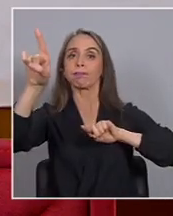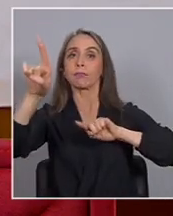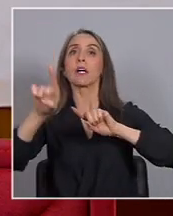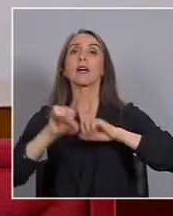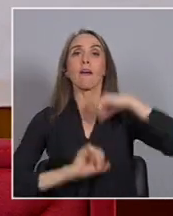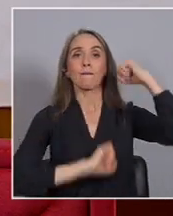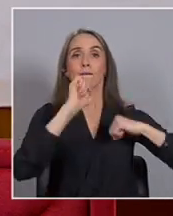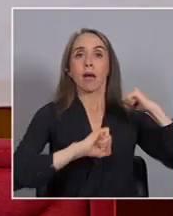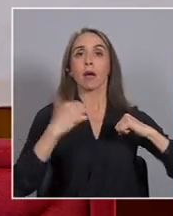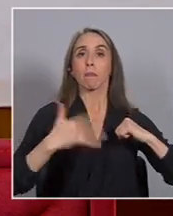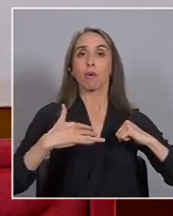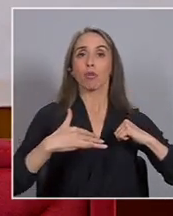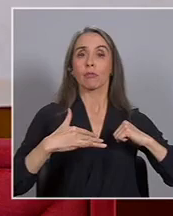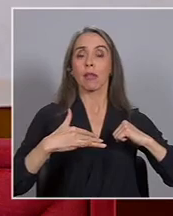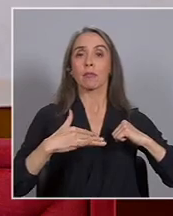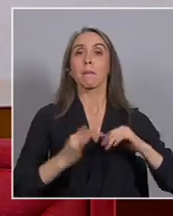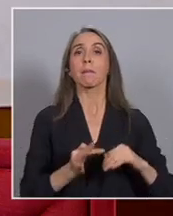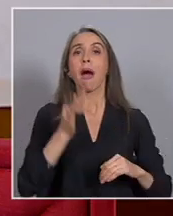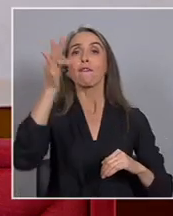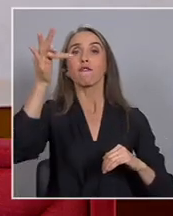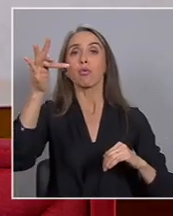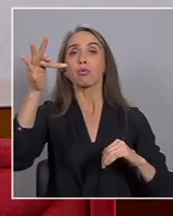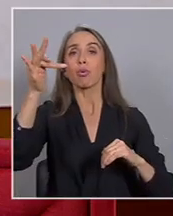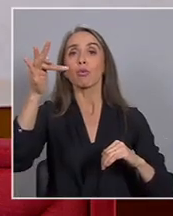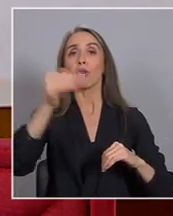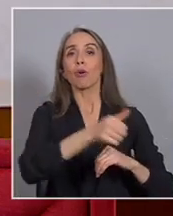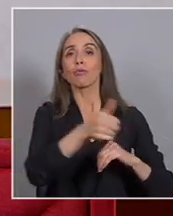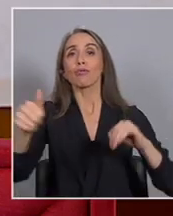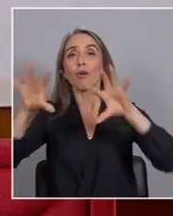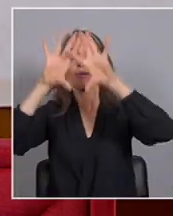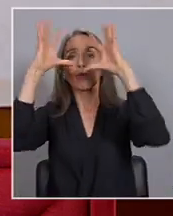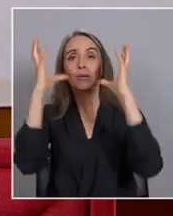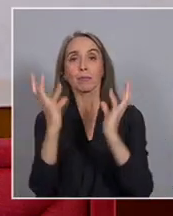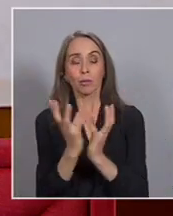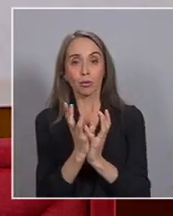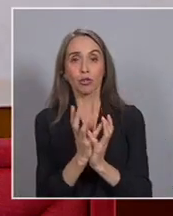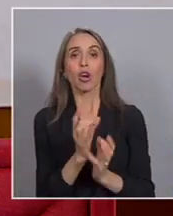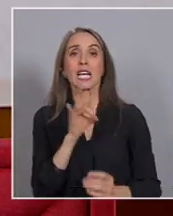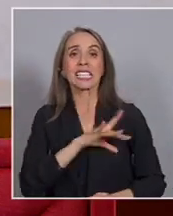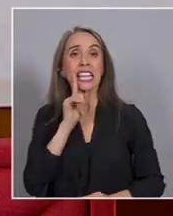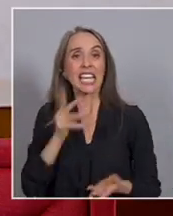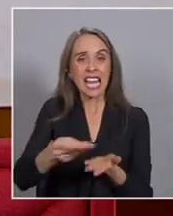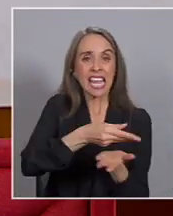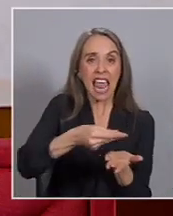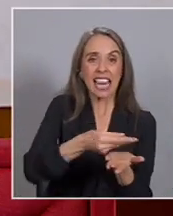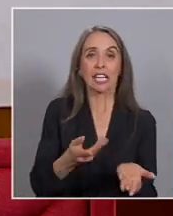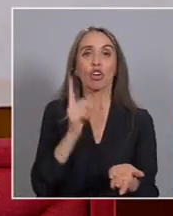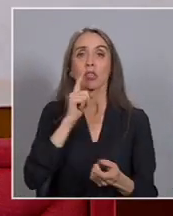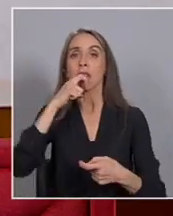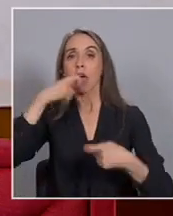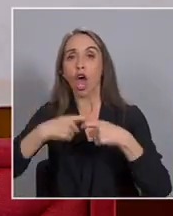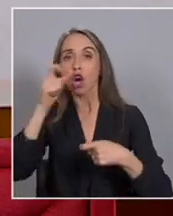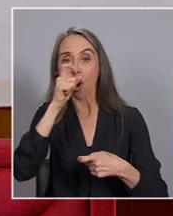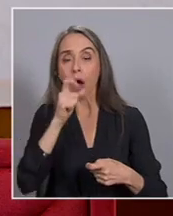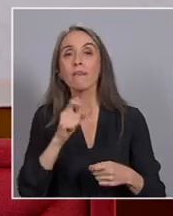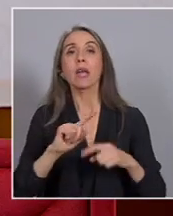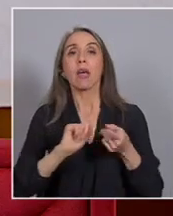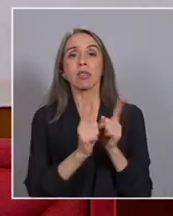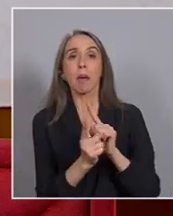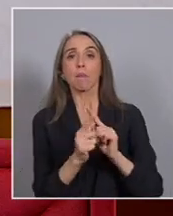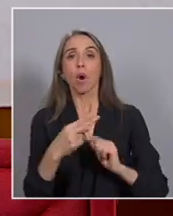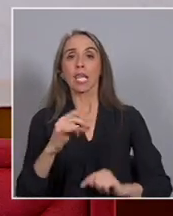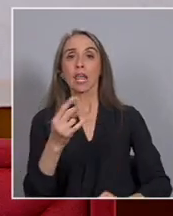industrias clave para el porvenir de todo el planeta. Tenemos litio, tenemos cobre, produciremos hidrógeno